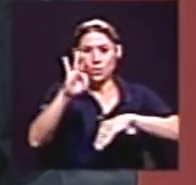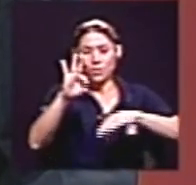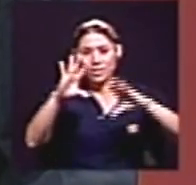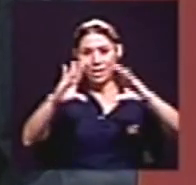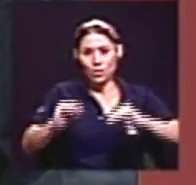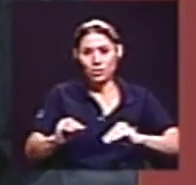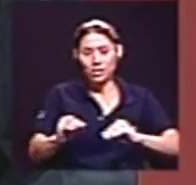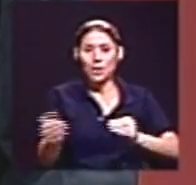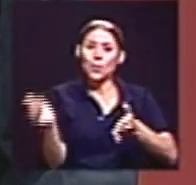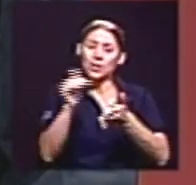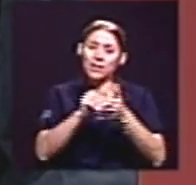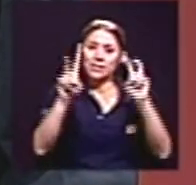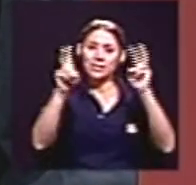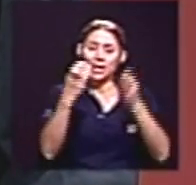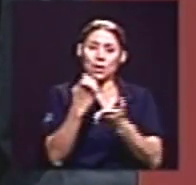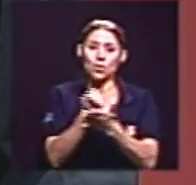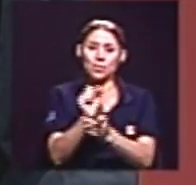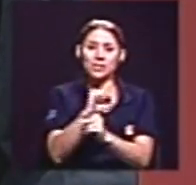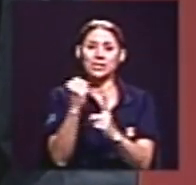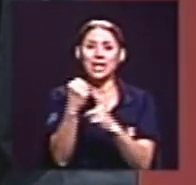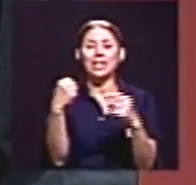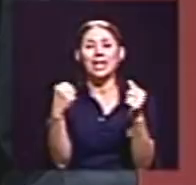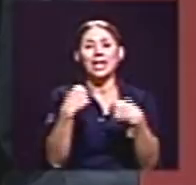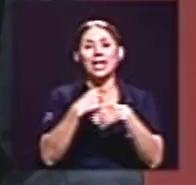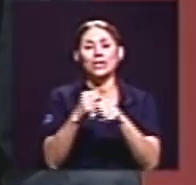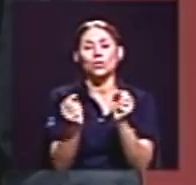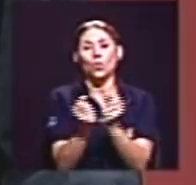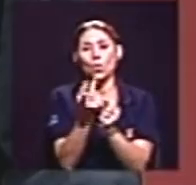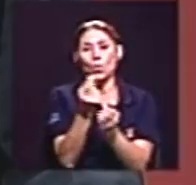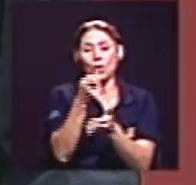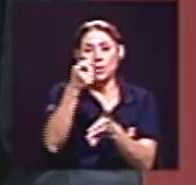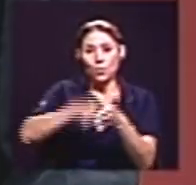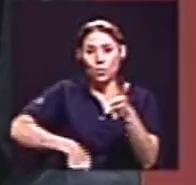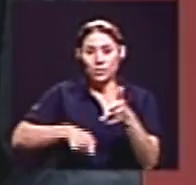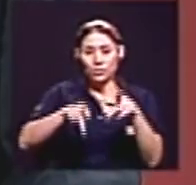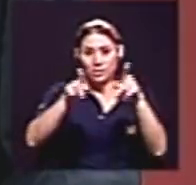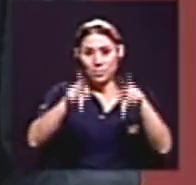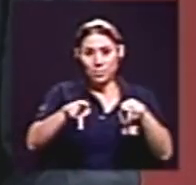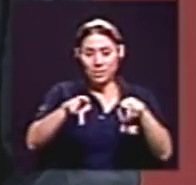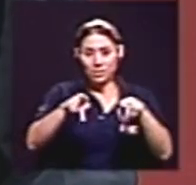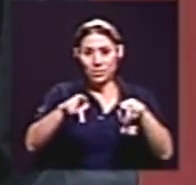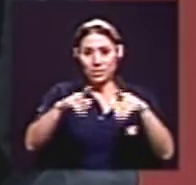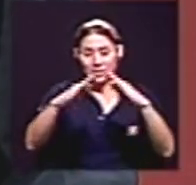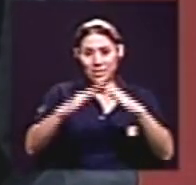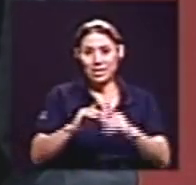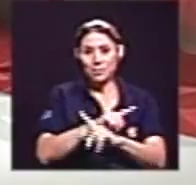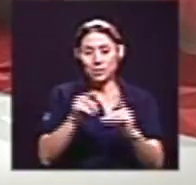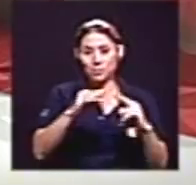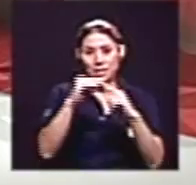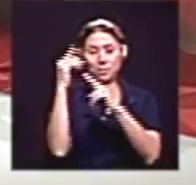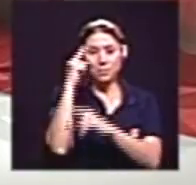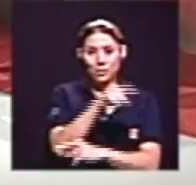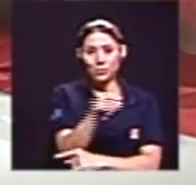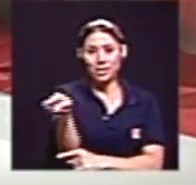otro Economía y Sociedad hecho con los impuestos de los habitantes, pero especialmente para ustedes.